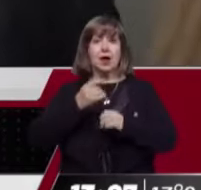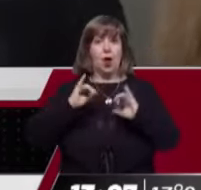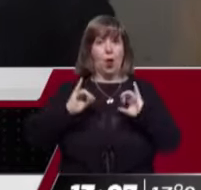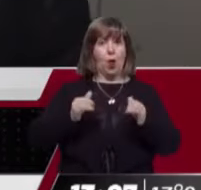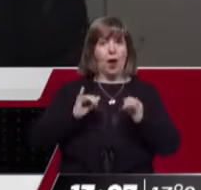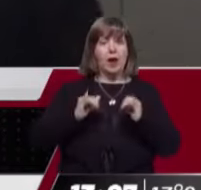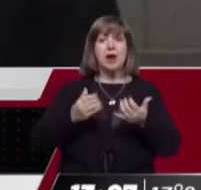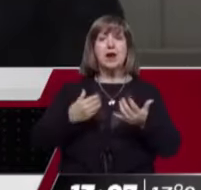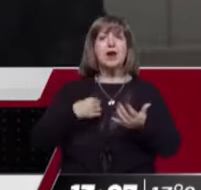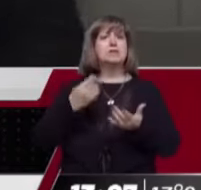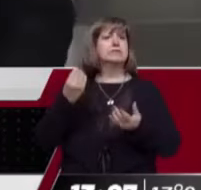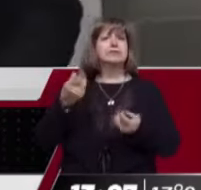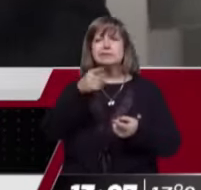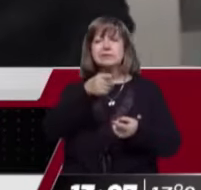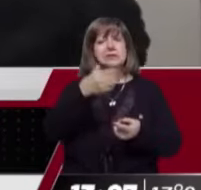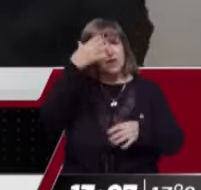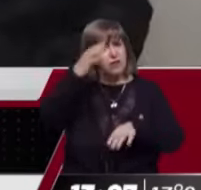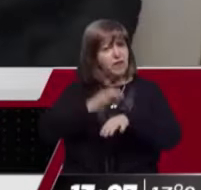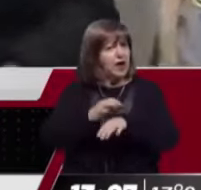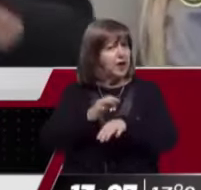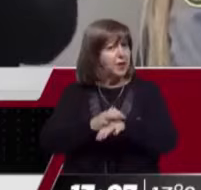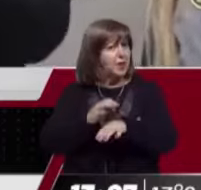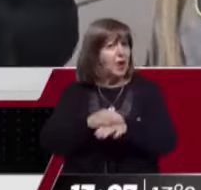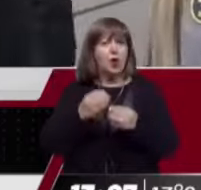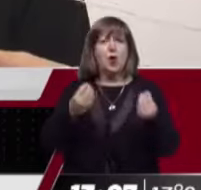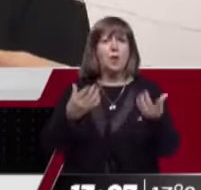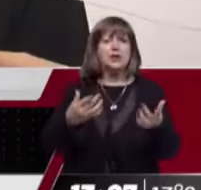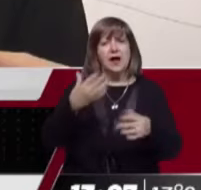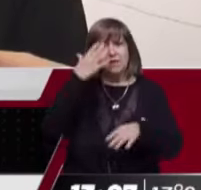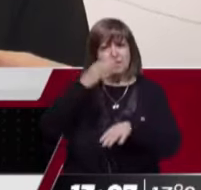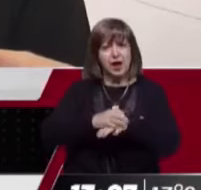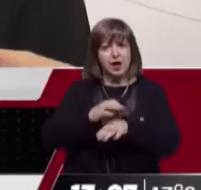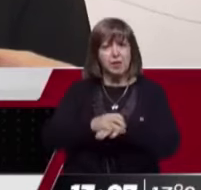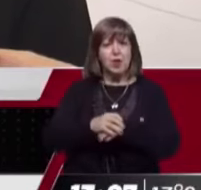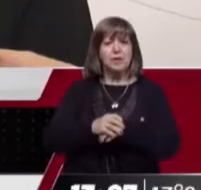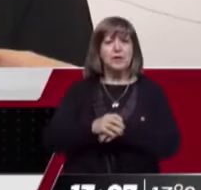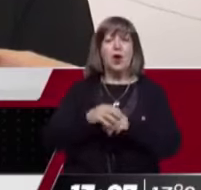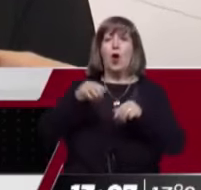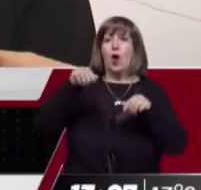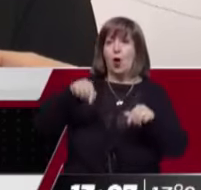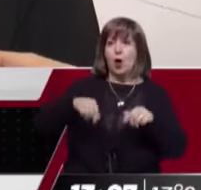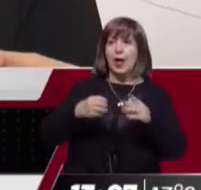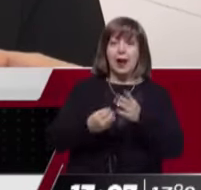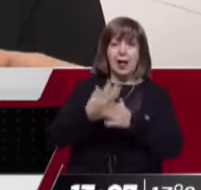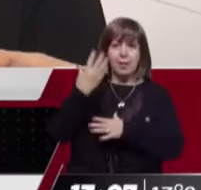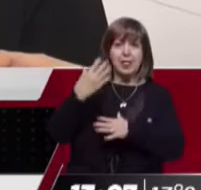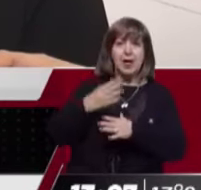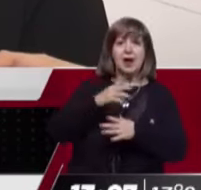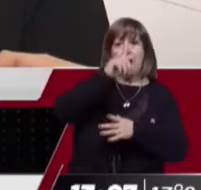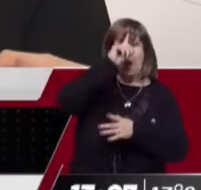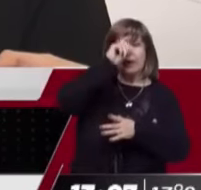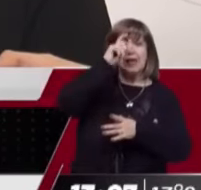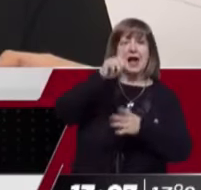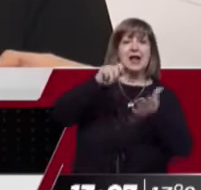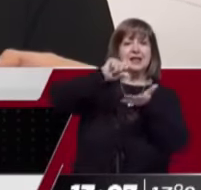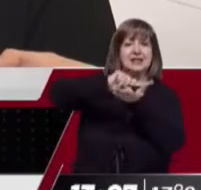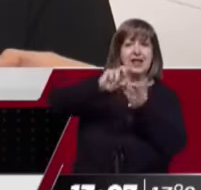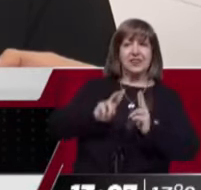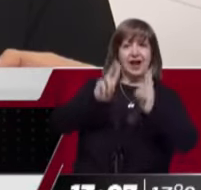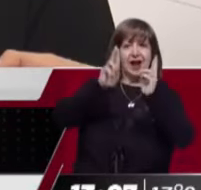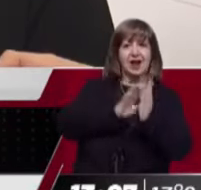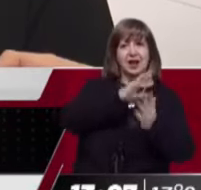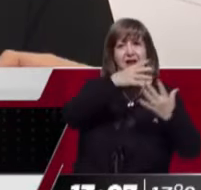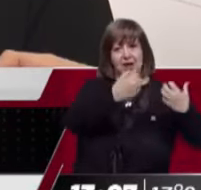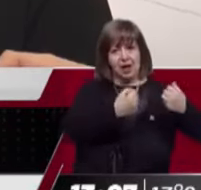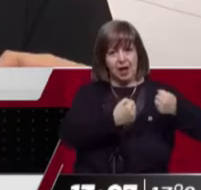la situación de salud de Cacho Garay. ¿Hoy cómo está? Obviamente, esta mañana ha sido trasladado nuevamente al Hospital Central, donde se le